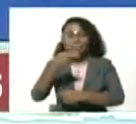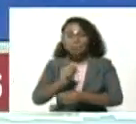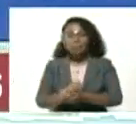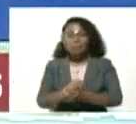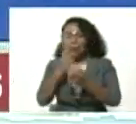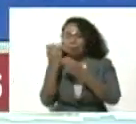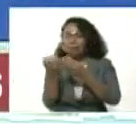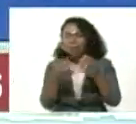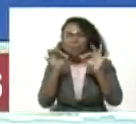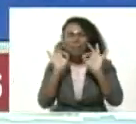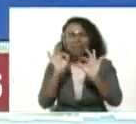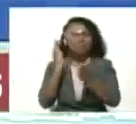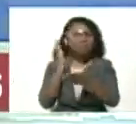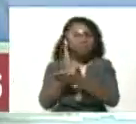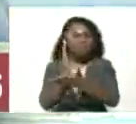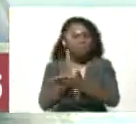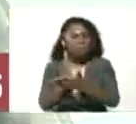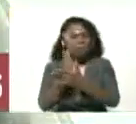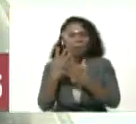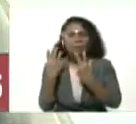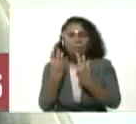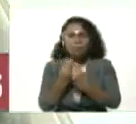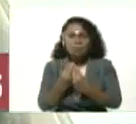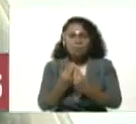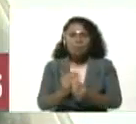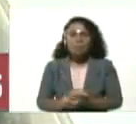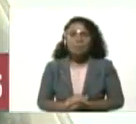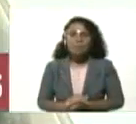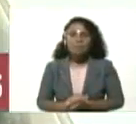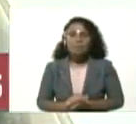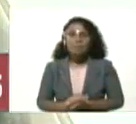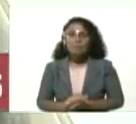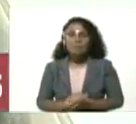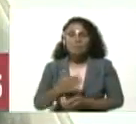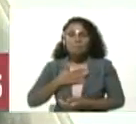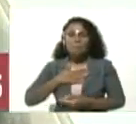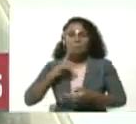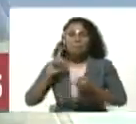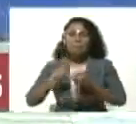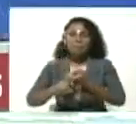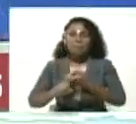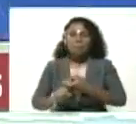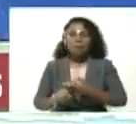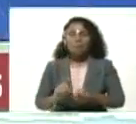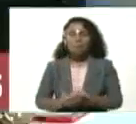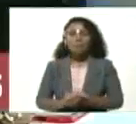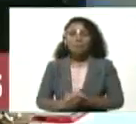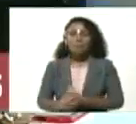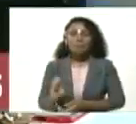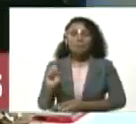especial siempre, siempre juntos, Silvia Flores, primera combatiente.